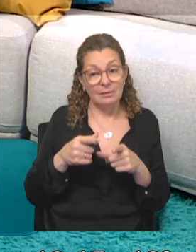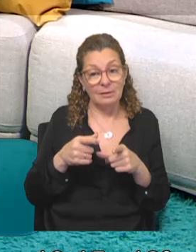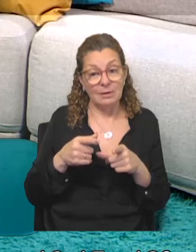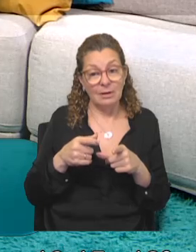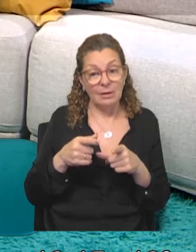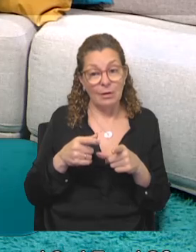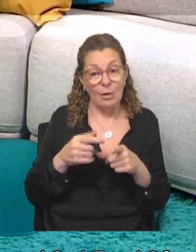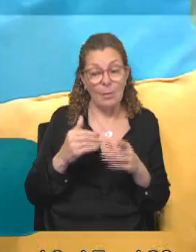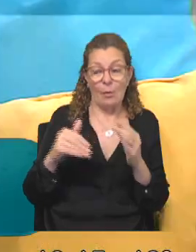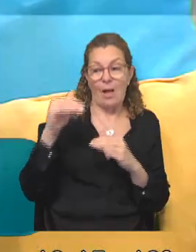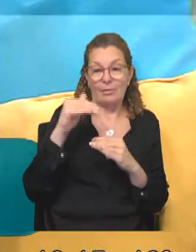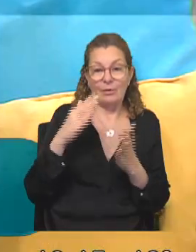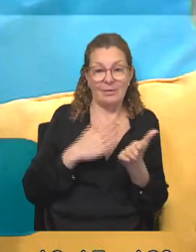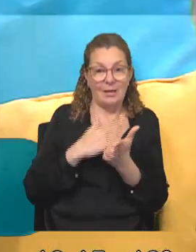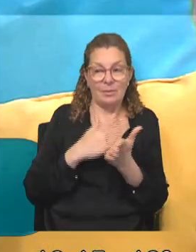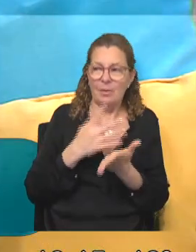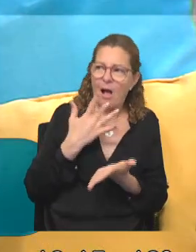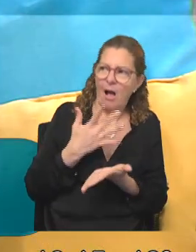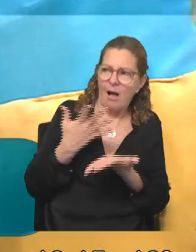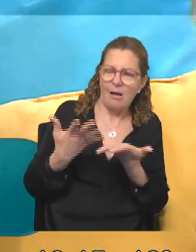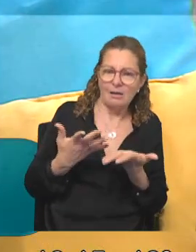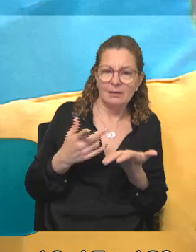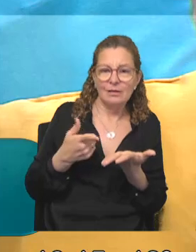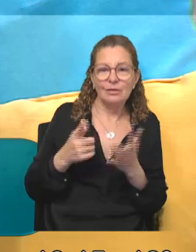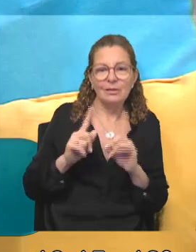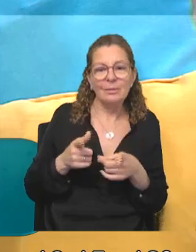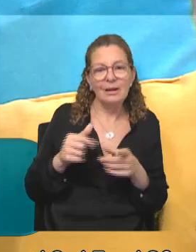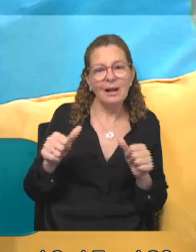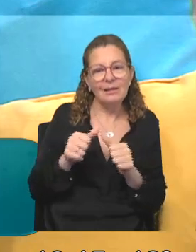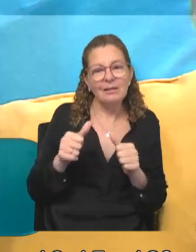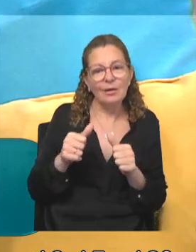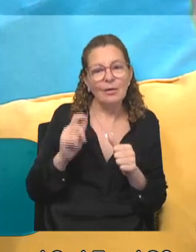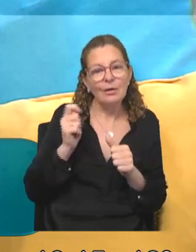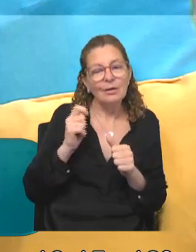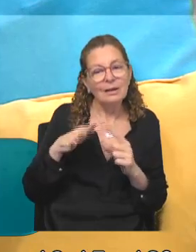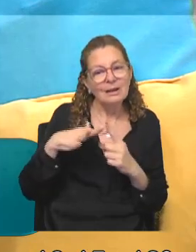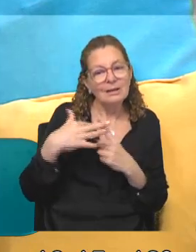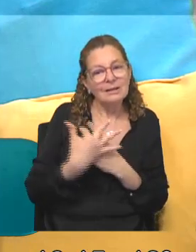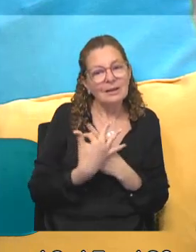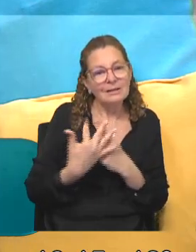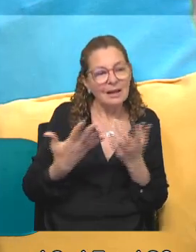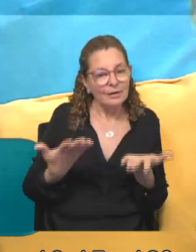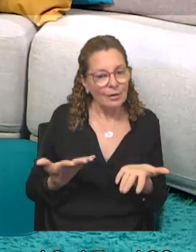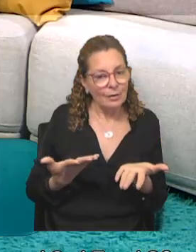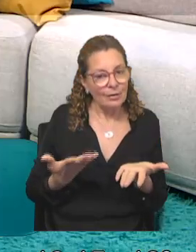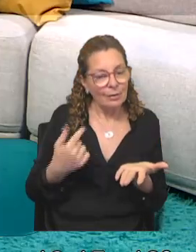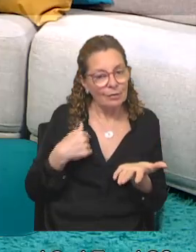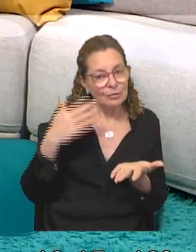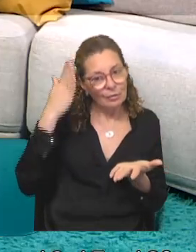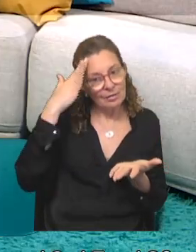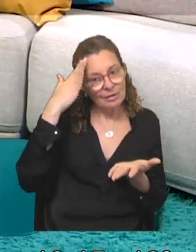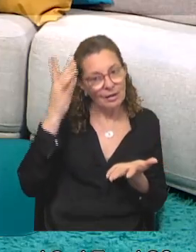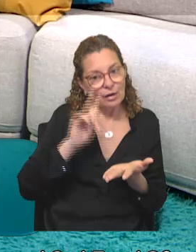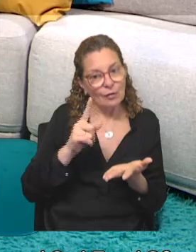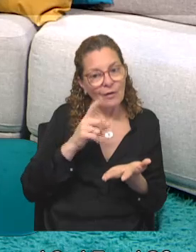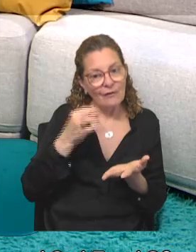el elogio exacerbado está siempre, genera también una. ¿Con quién es? ¿Dónde está la medición, no? Sí. Cuando yo sé que no es